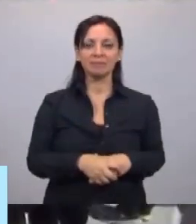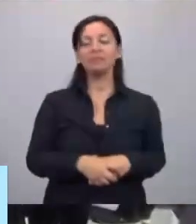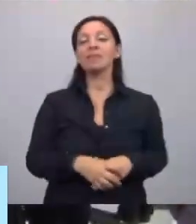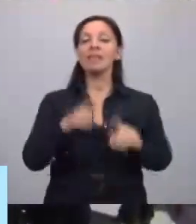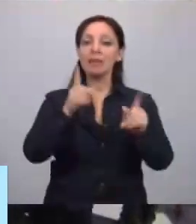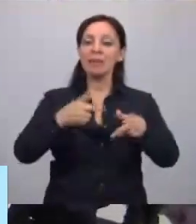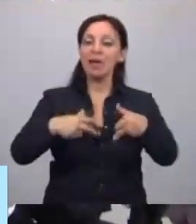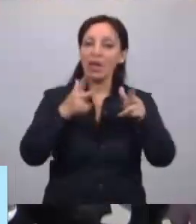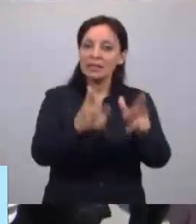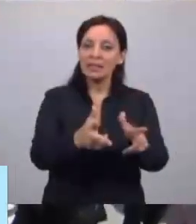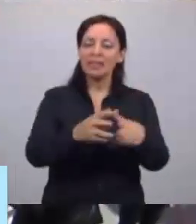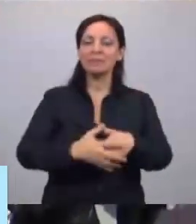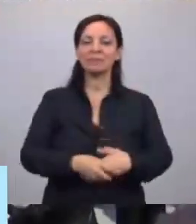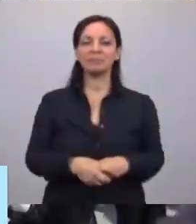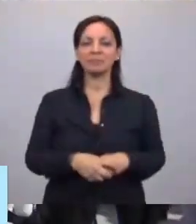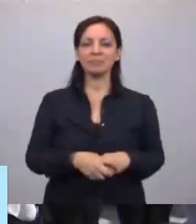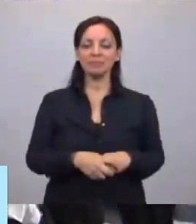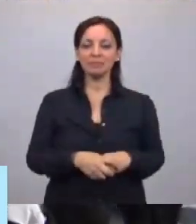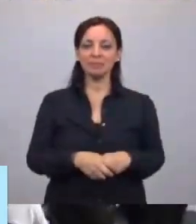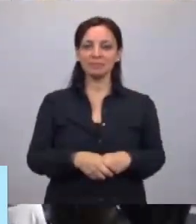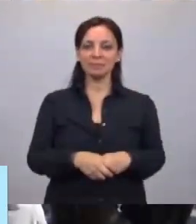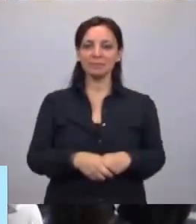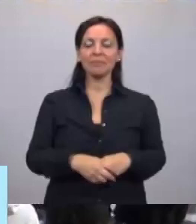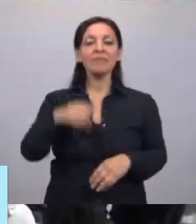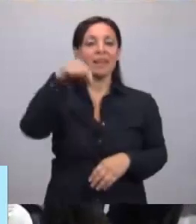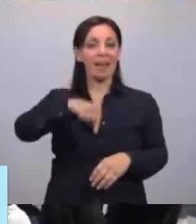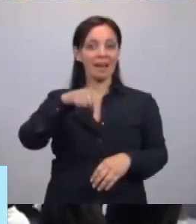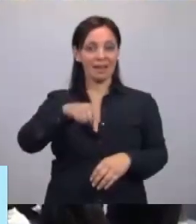y quiero decir que acá